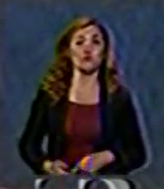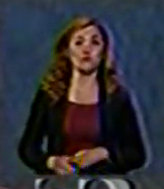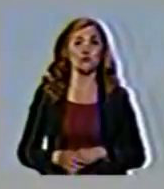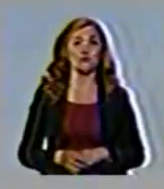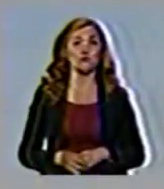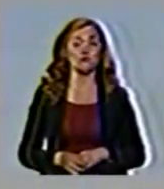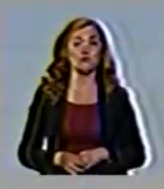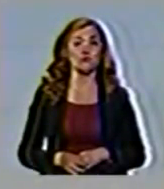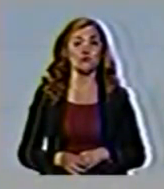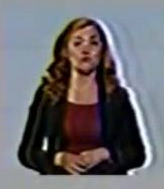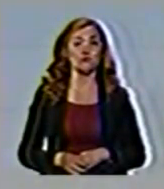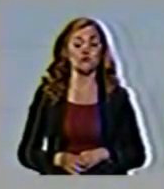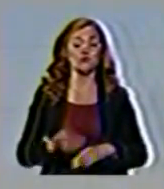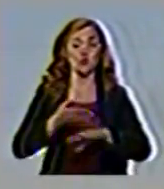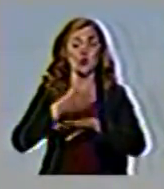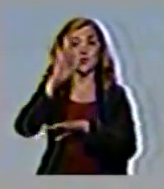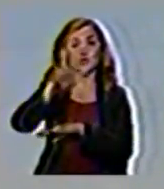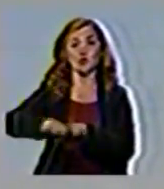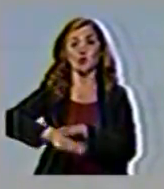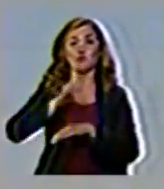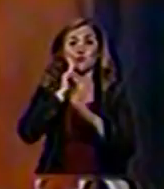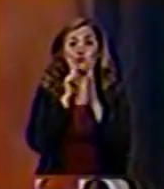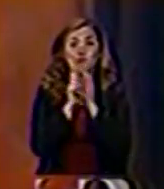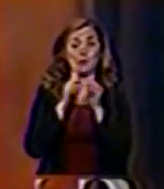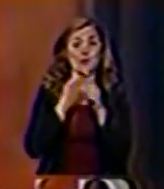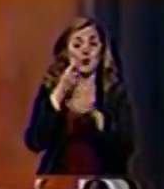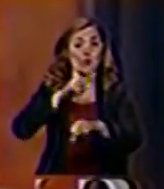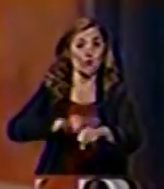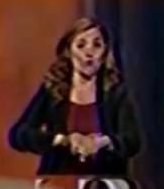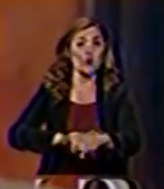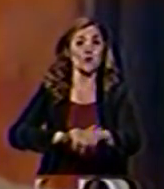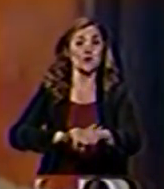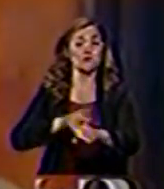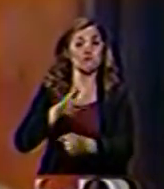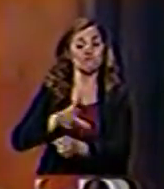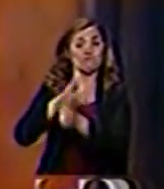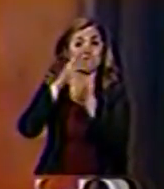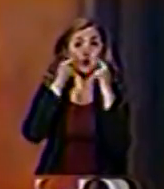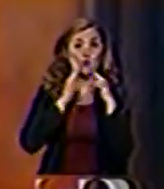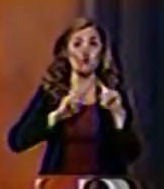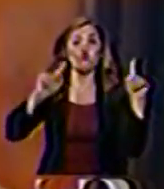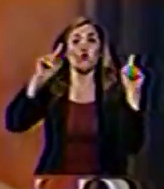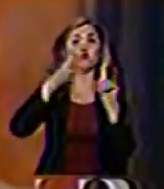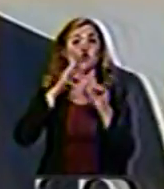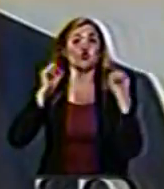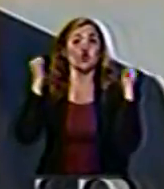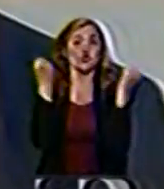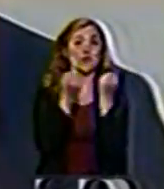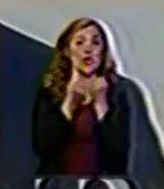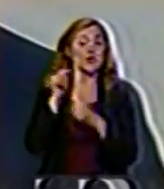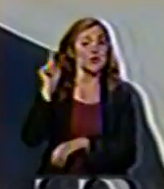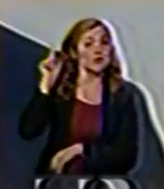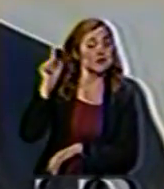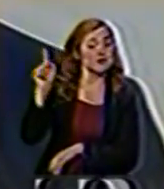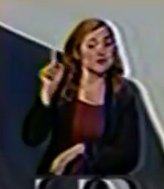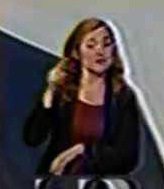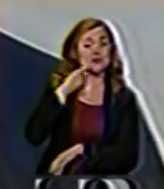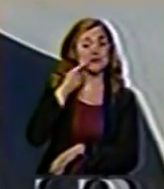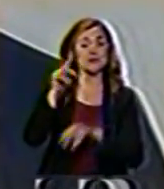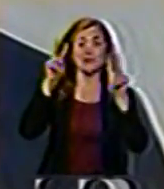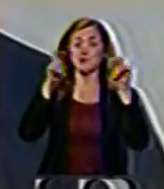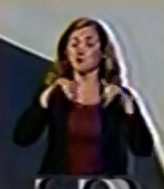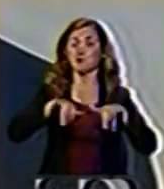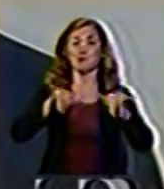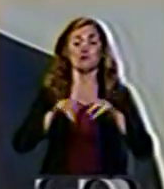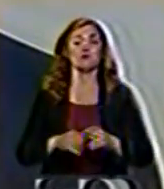Vicuña. 5 meses después de que hizo la denuncia por primera vez mediante un video que se viralizó en redes sociales, Páez insiste en que el tema